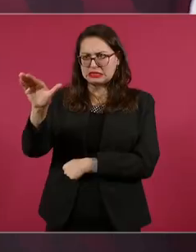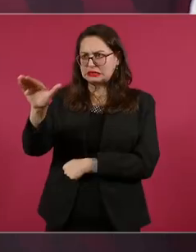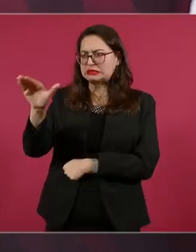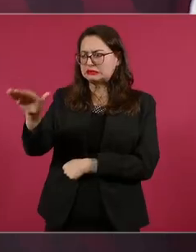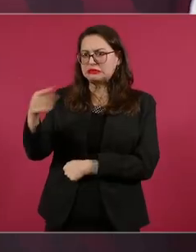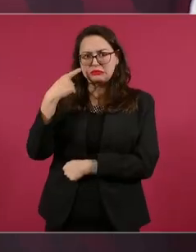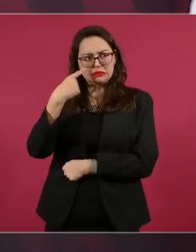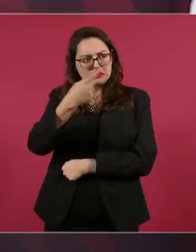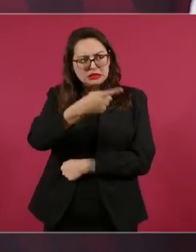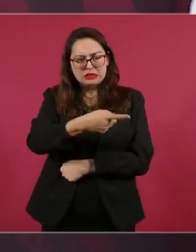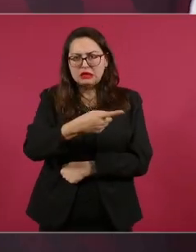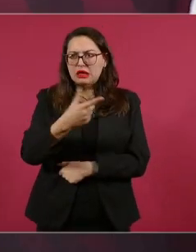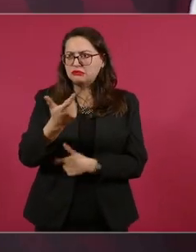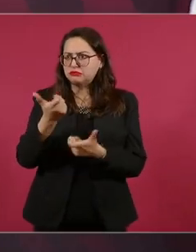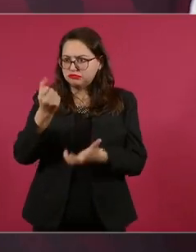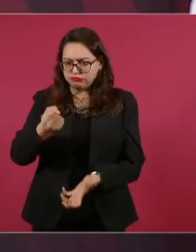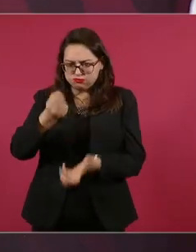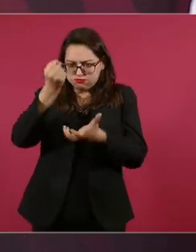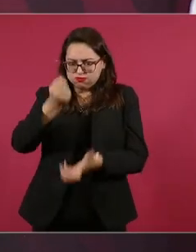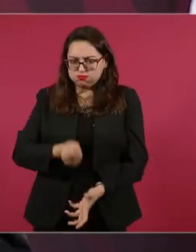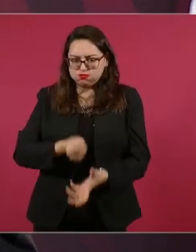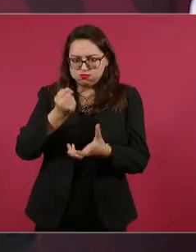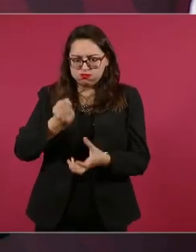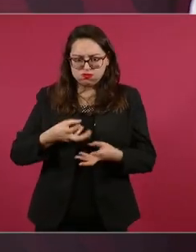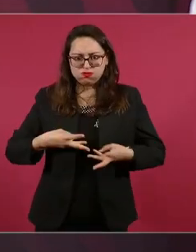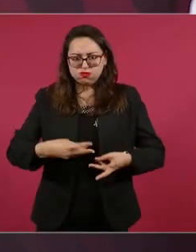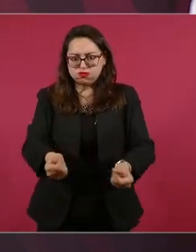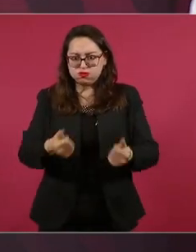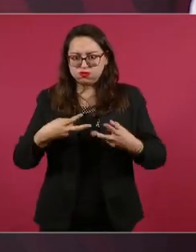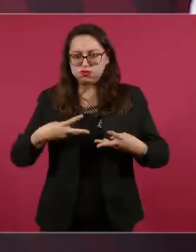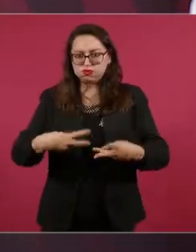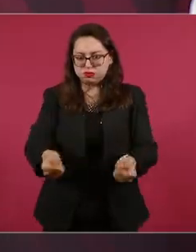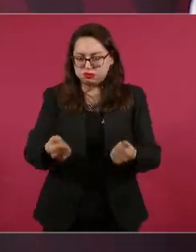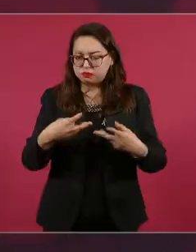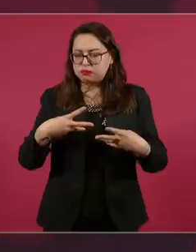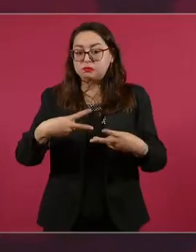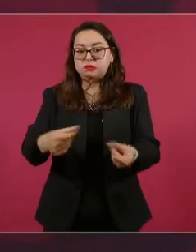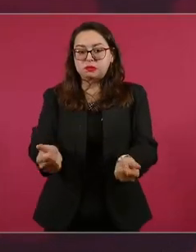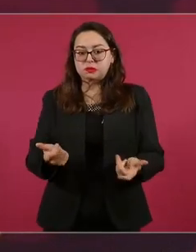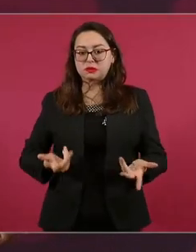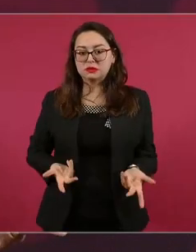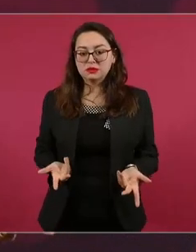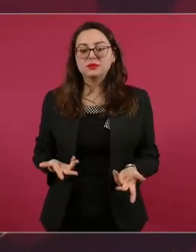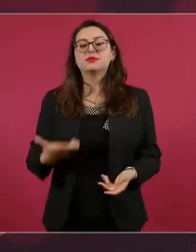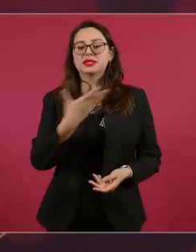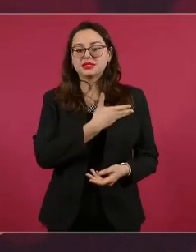de todo el dinero que utilizaron, claro que Calderón sabía,